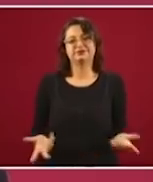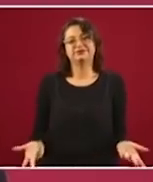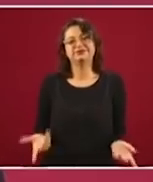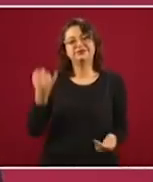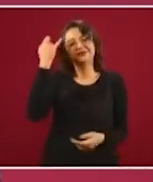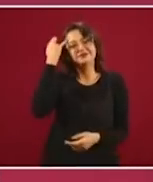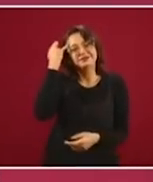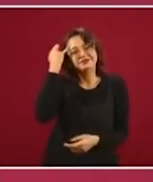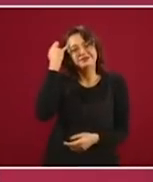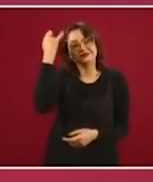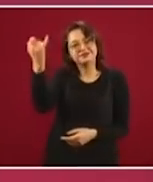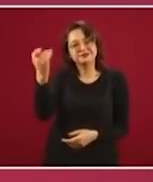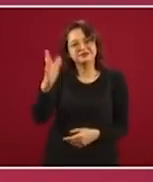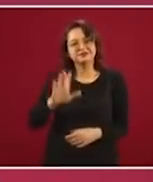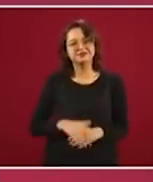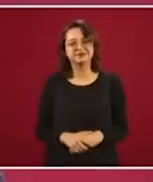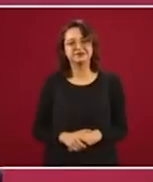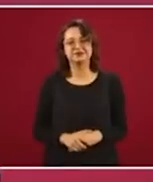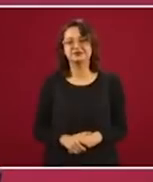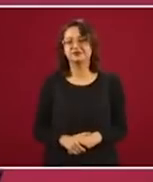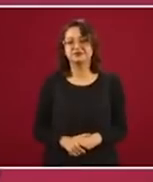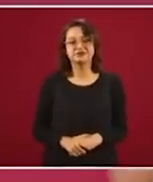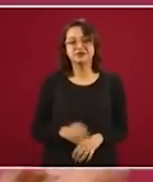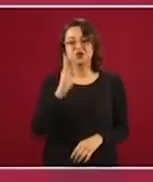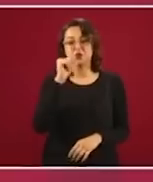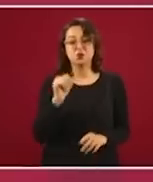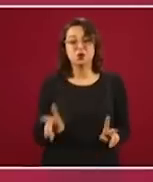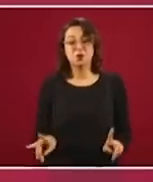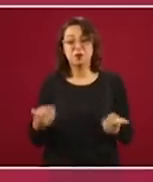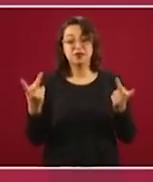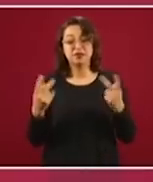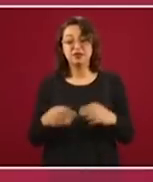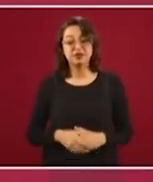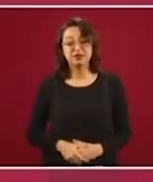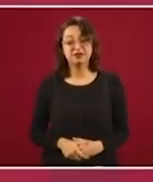Imagínense que no lo podemos vender